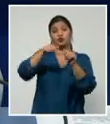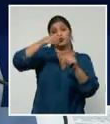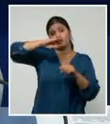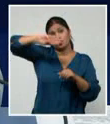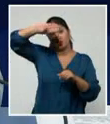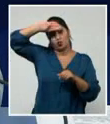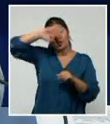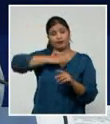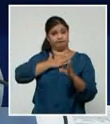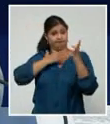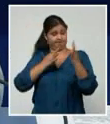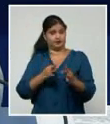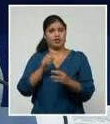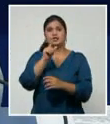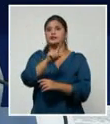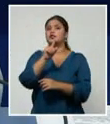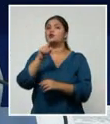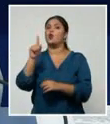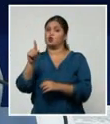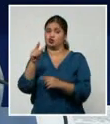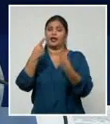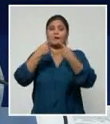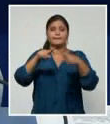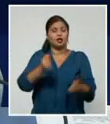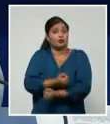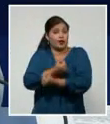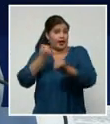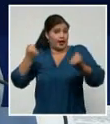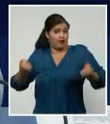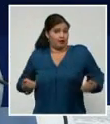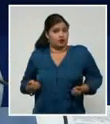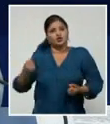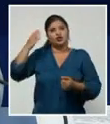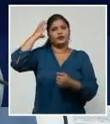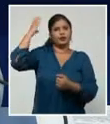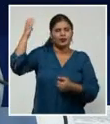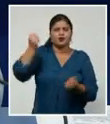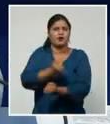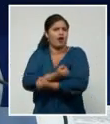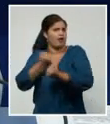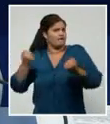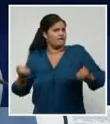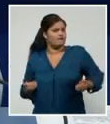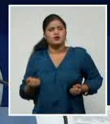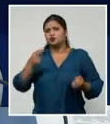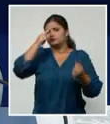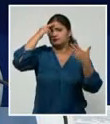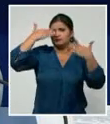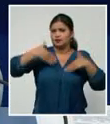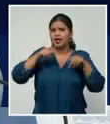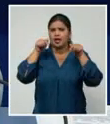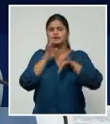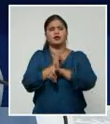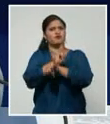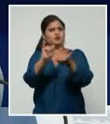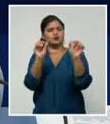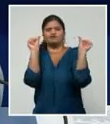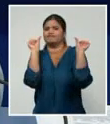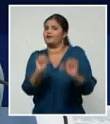esfuerzos del gobierno cubano para los esfuerzos de la ciencia cubana es una letalidad